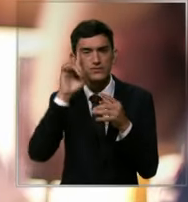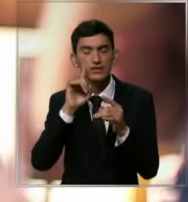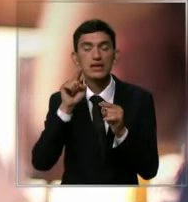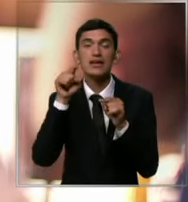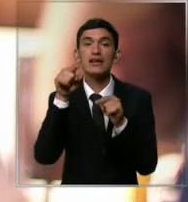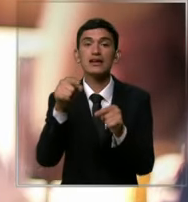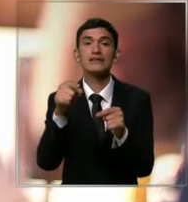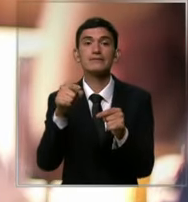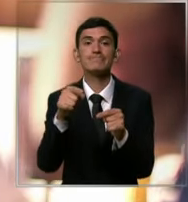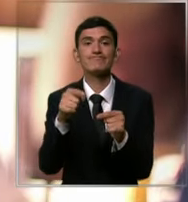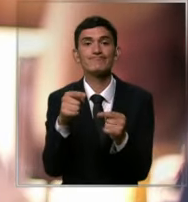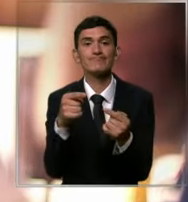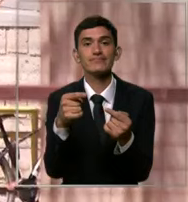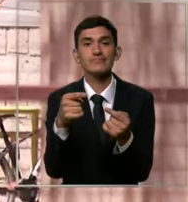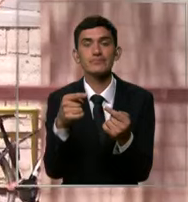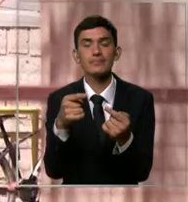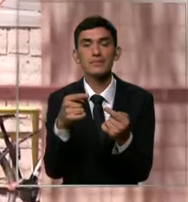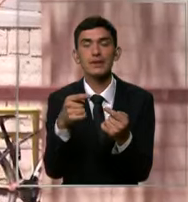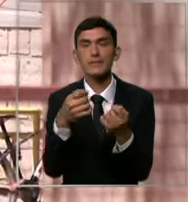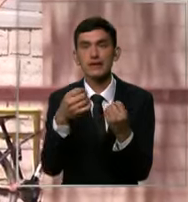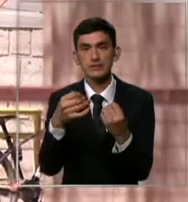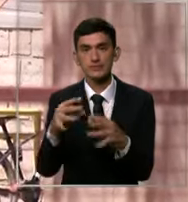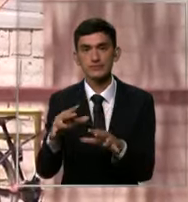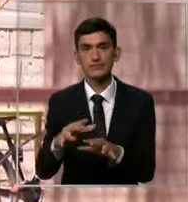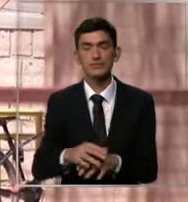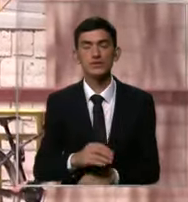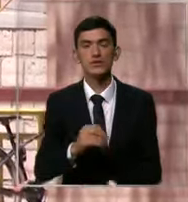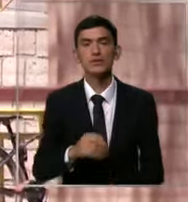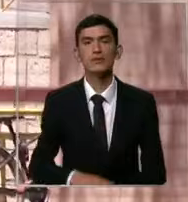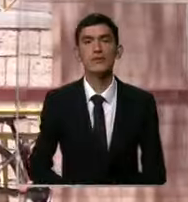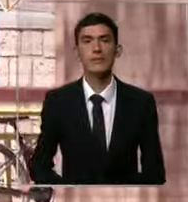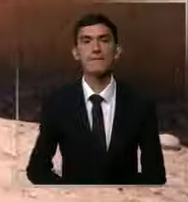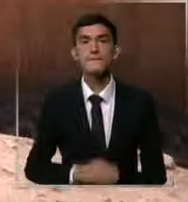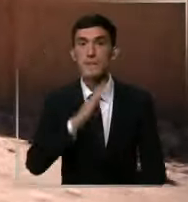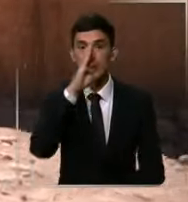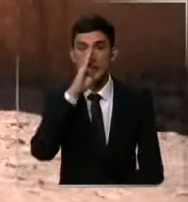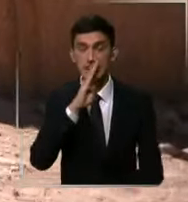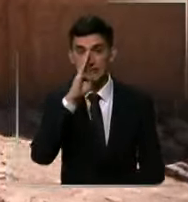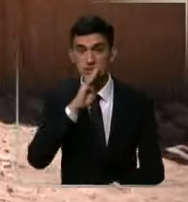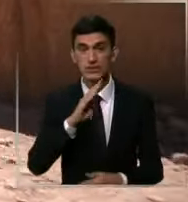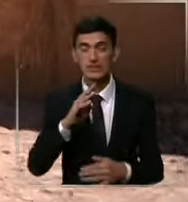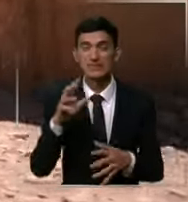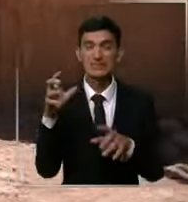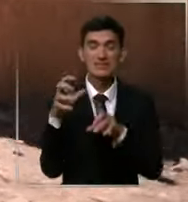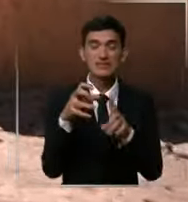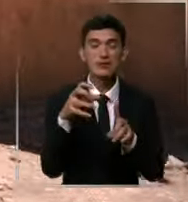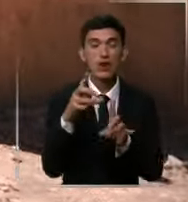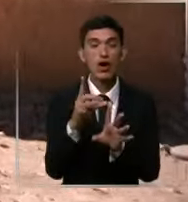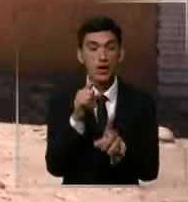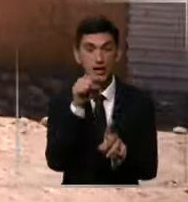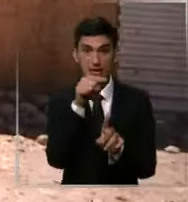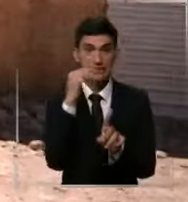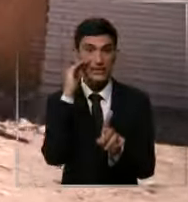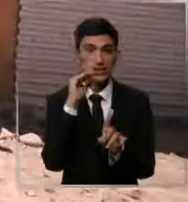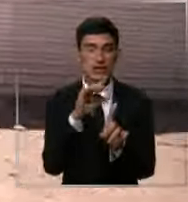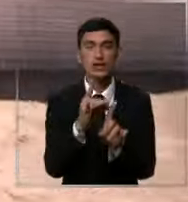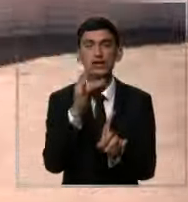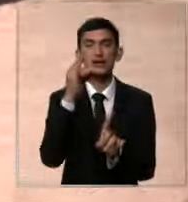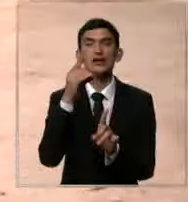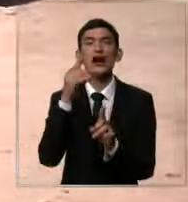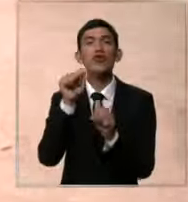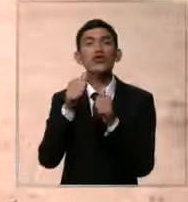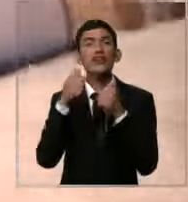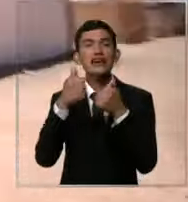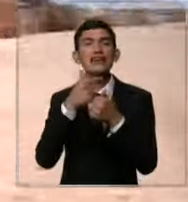de un órgano, sí. Canes que atacaron al niño los encontraron y la autoridad sanitaria instruyó a aplicarles la eutanasia.